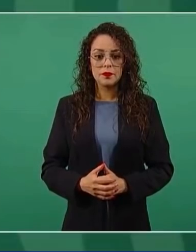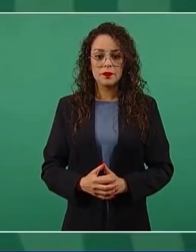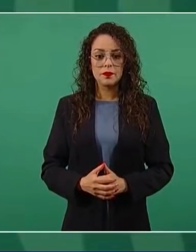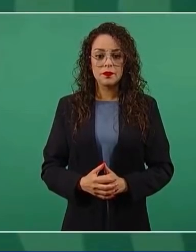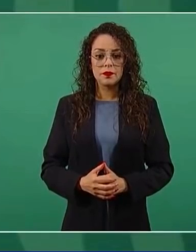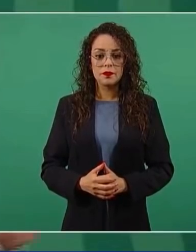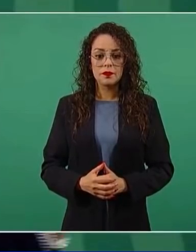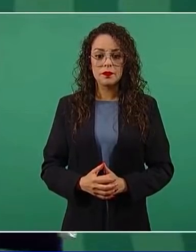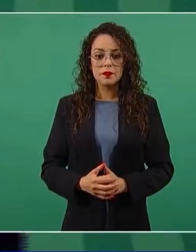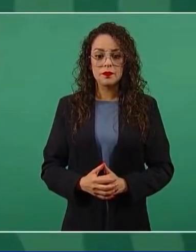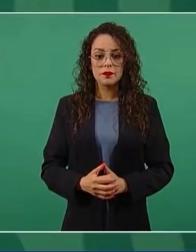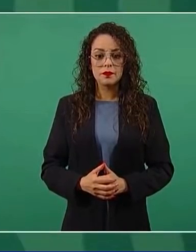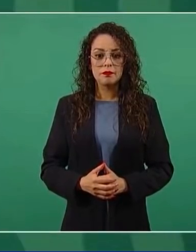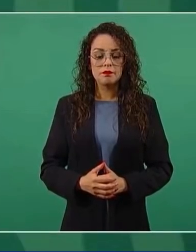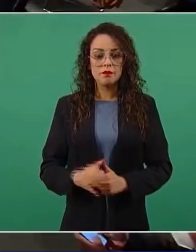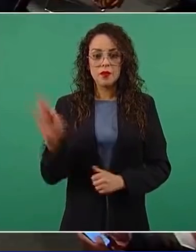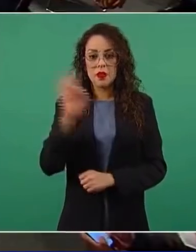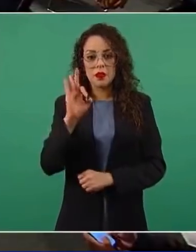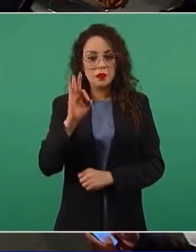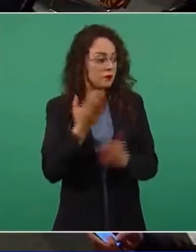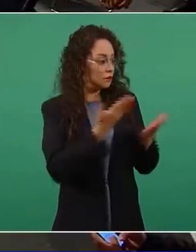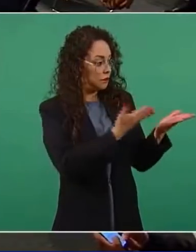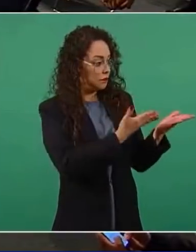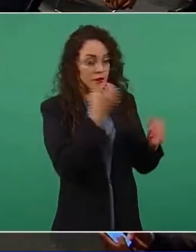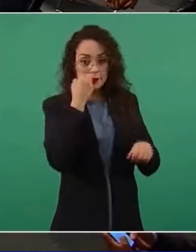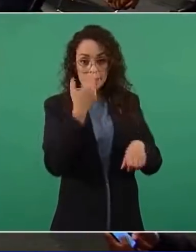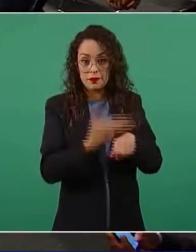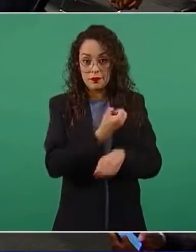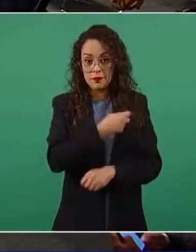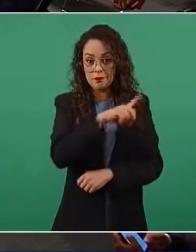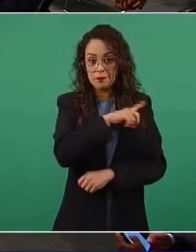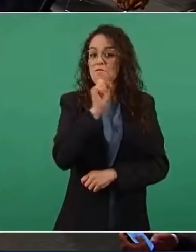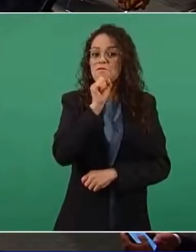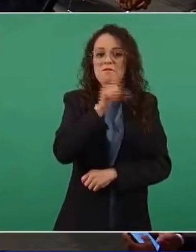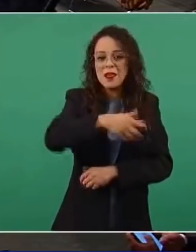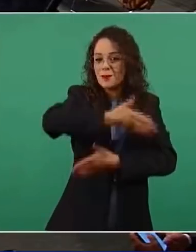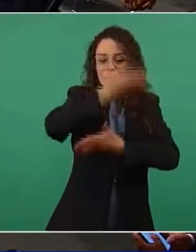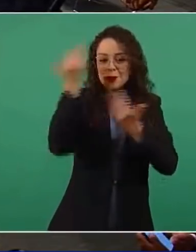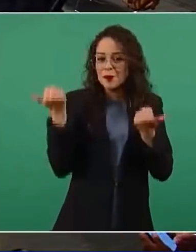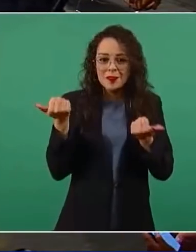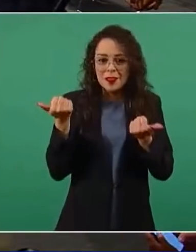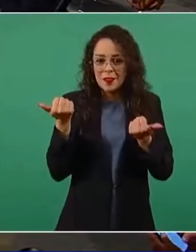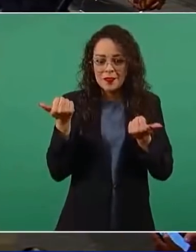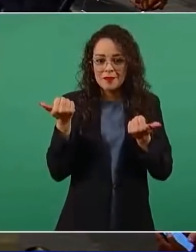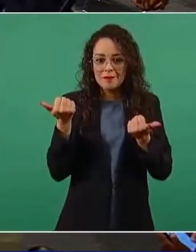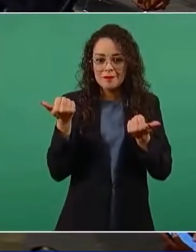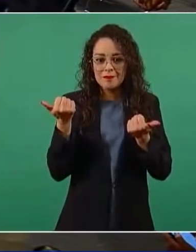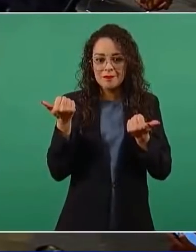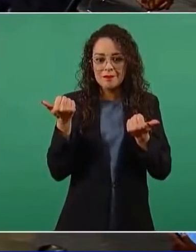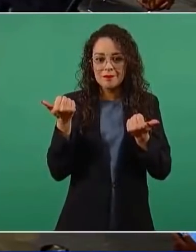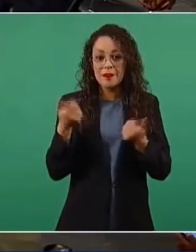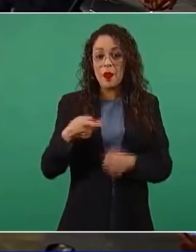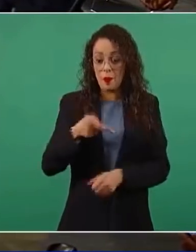Y a lo mejor tampoco lo sabía el secretario de Salud, pero ya aquí ya